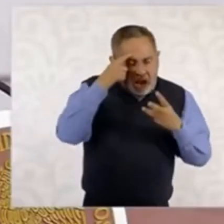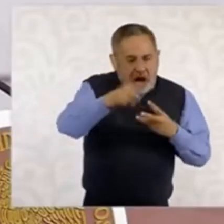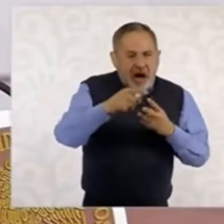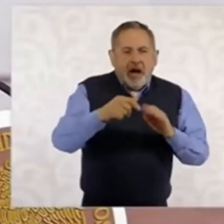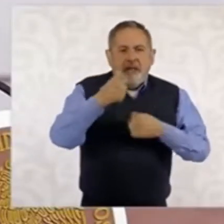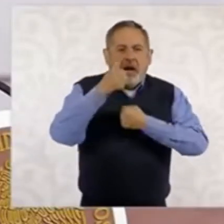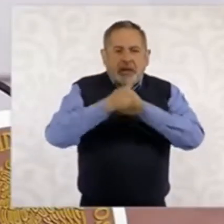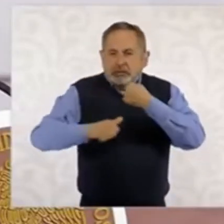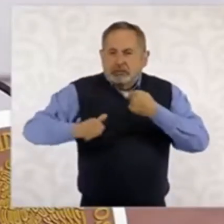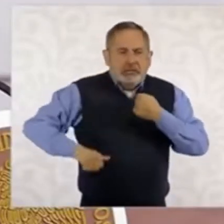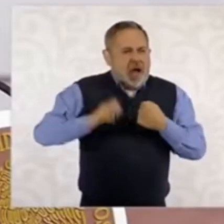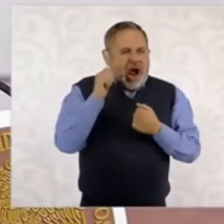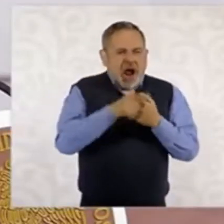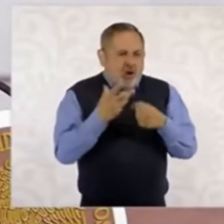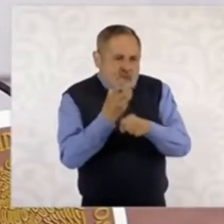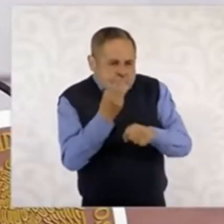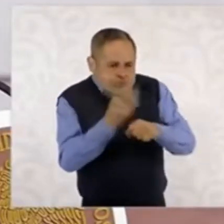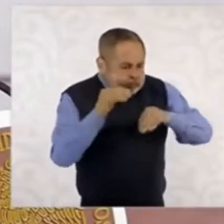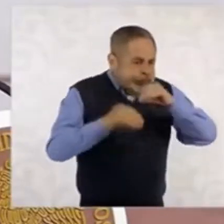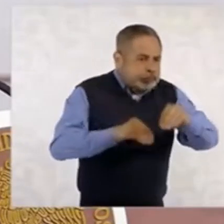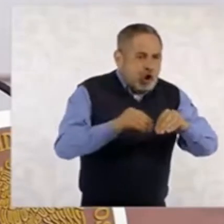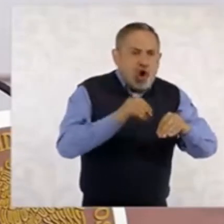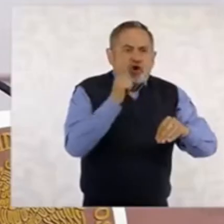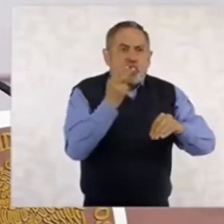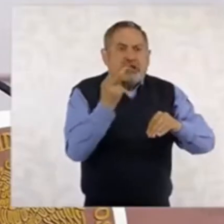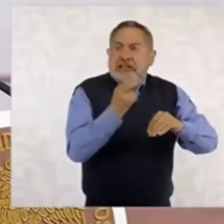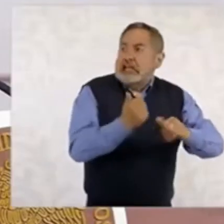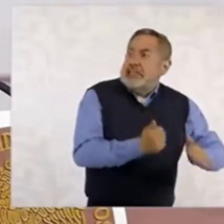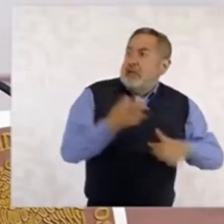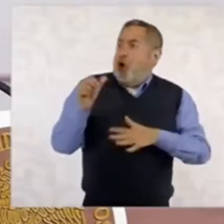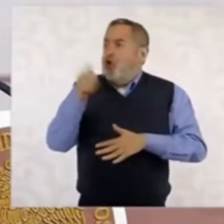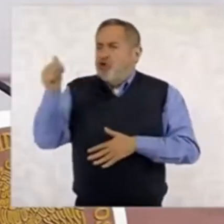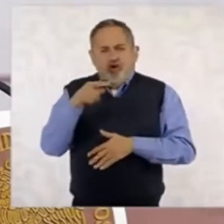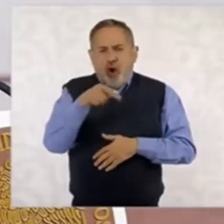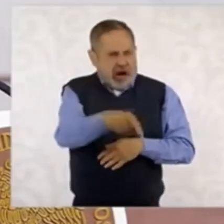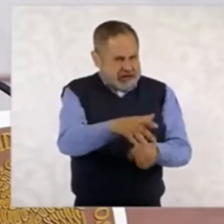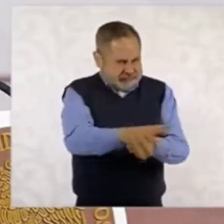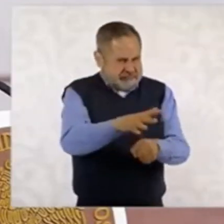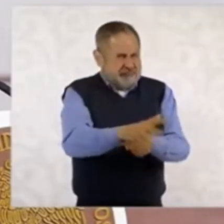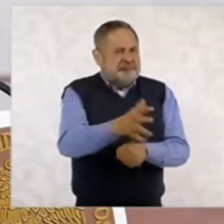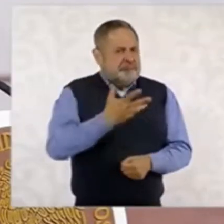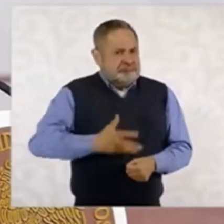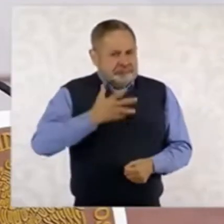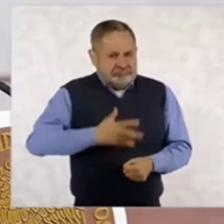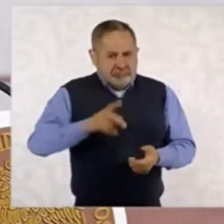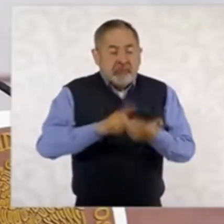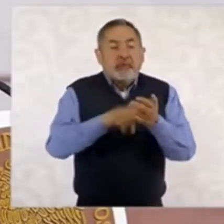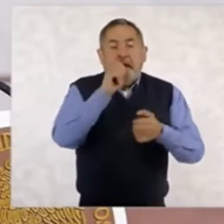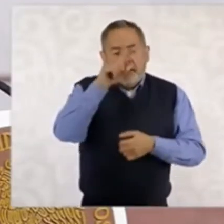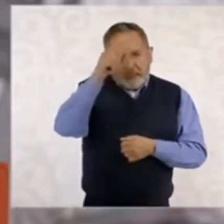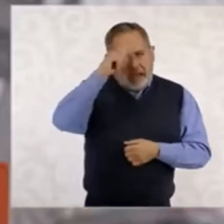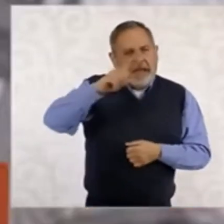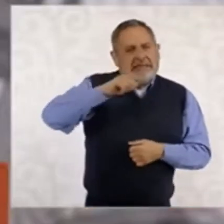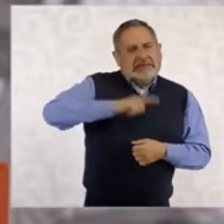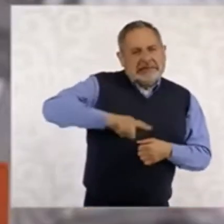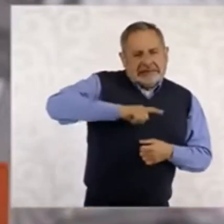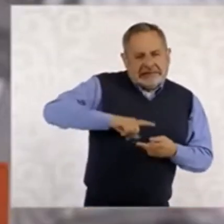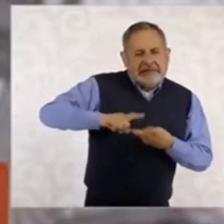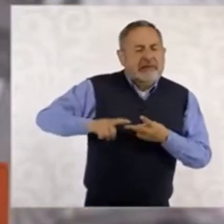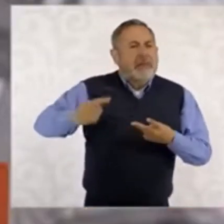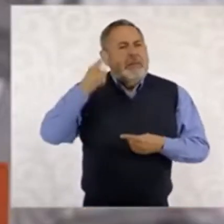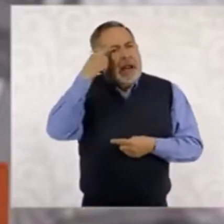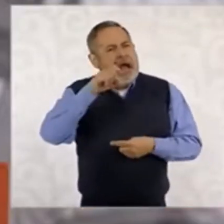atender casos sin necesidad de traslados. Un centro para la salud renal con servicios de necrología,